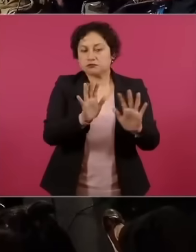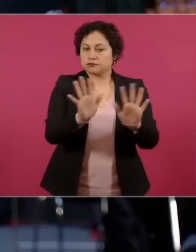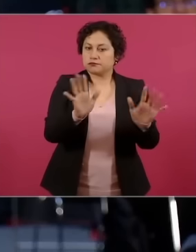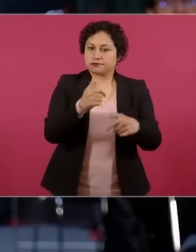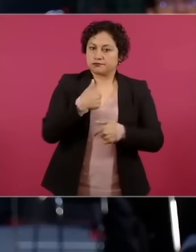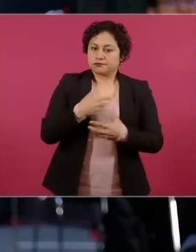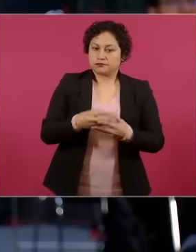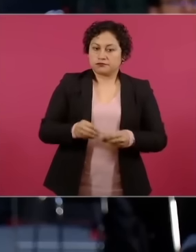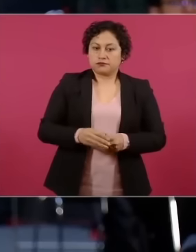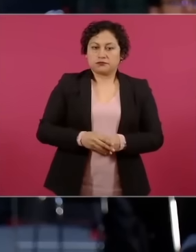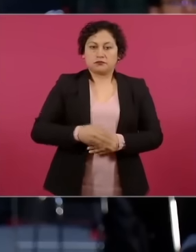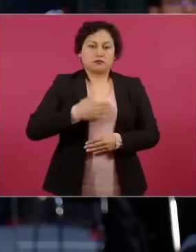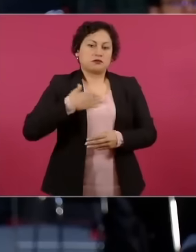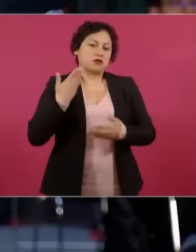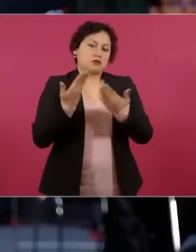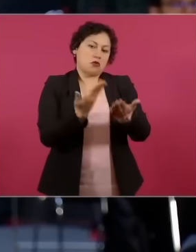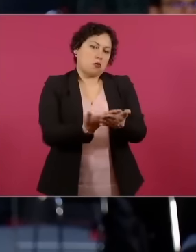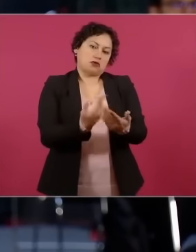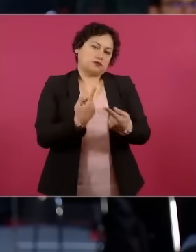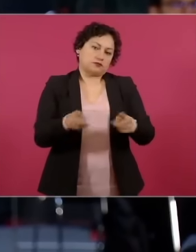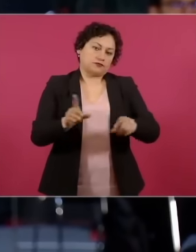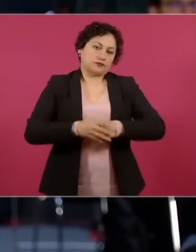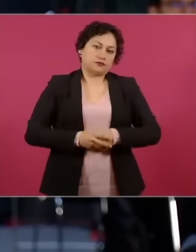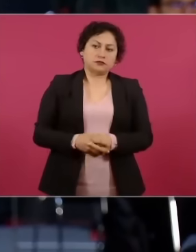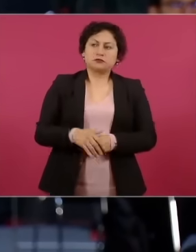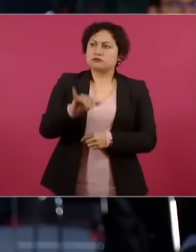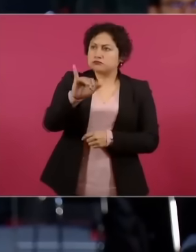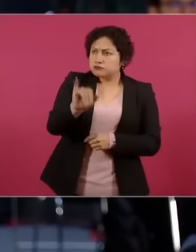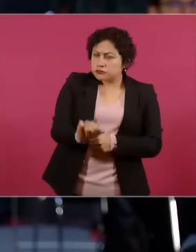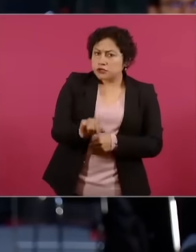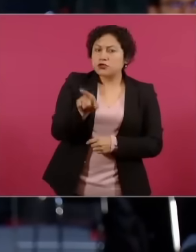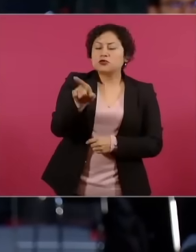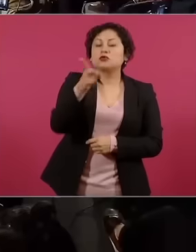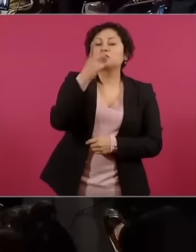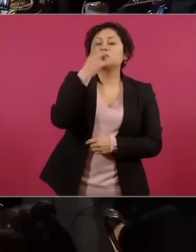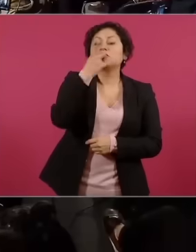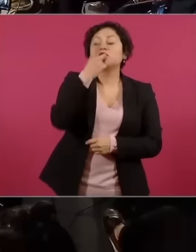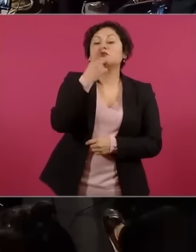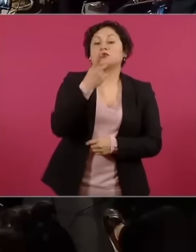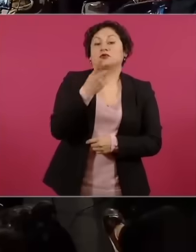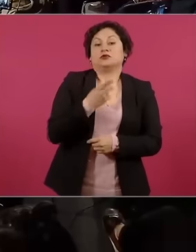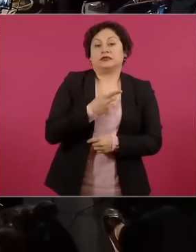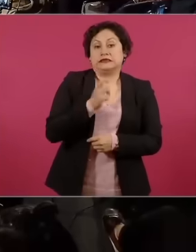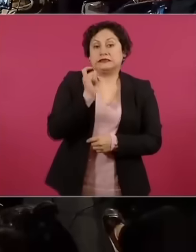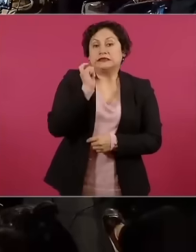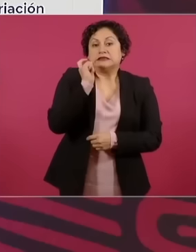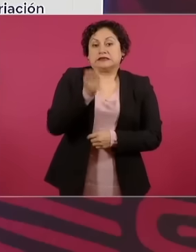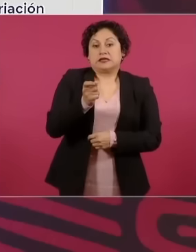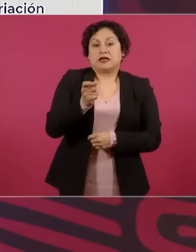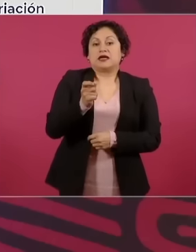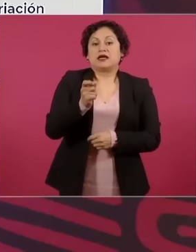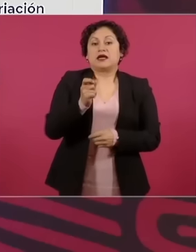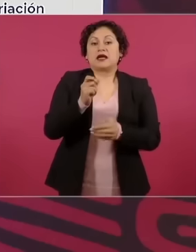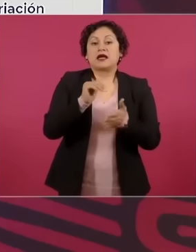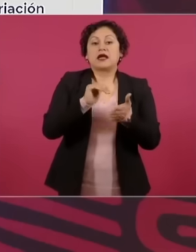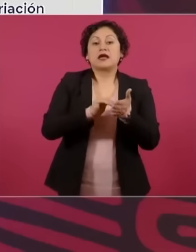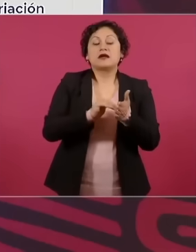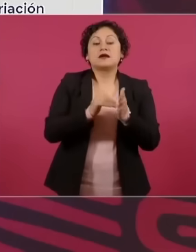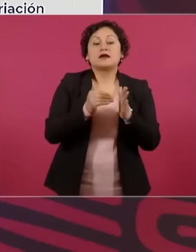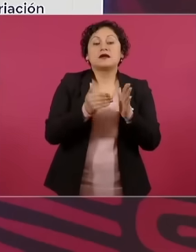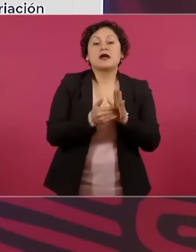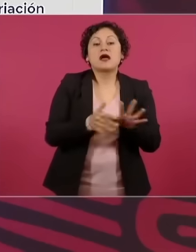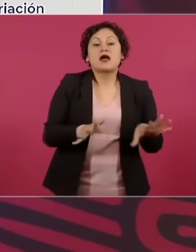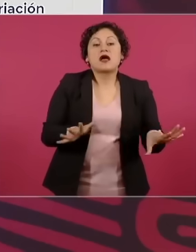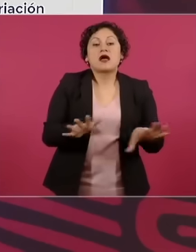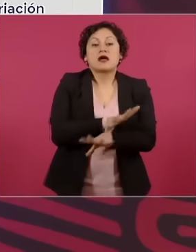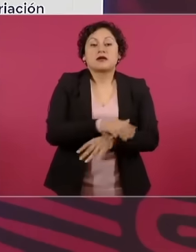No es mi propuesta tampoco. Sí, estás diciendo de que si no va a cambiar la estrategia, ¿no?, que estamos siguiendo.